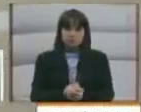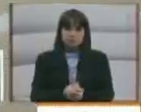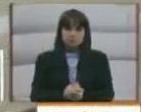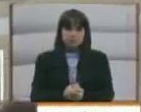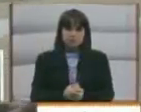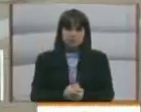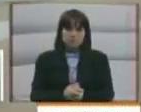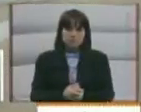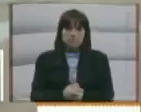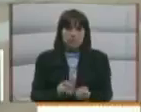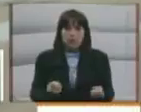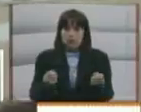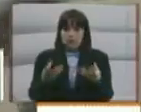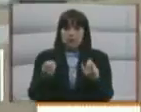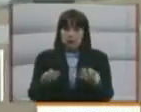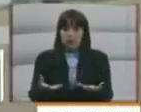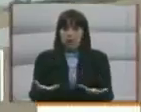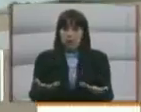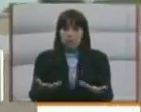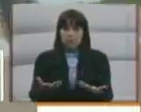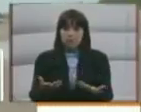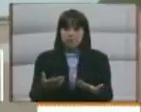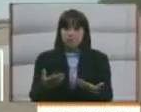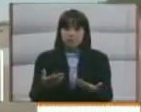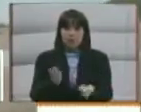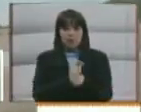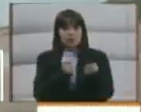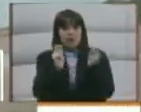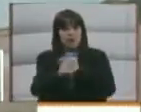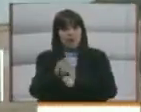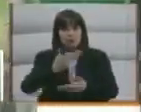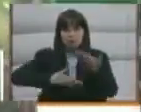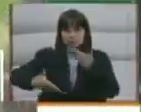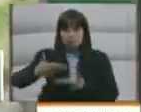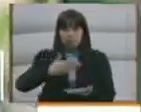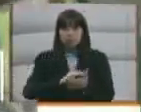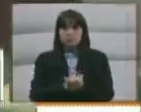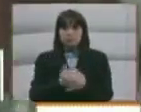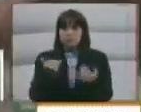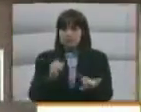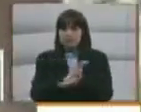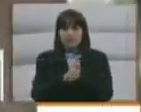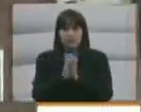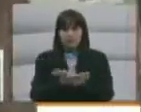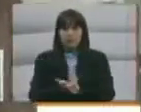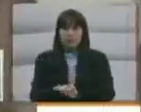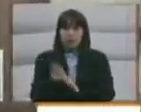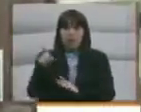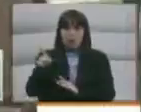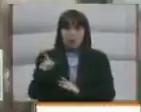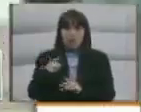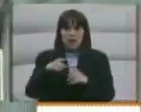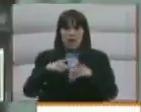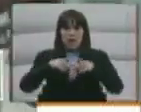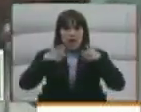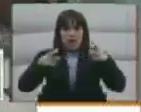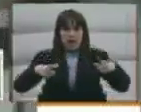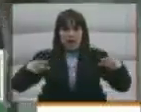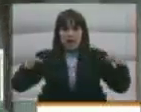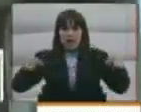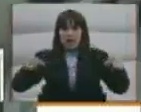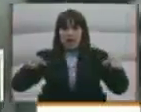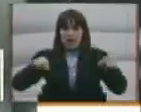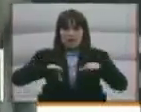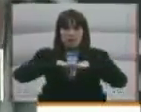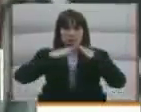se benefician de esto, pues, pero como verá, se está acabando. Mire, por esta raya yo pido una